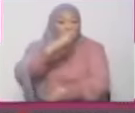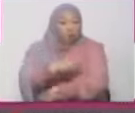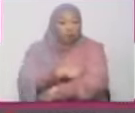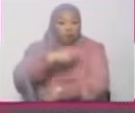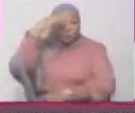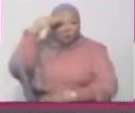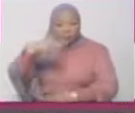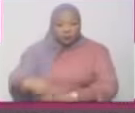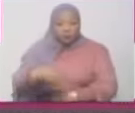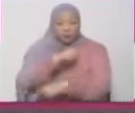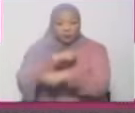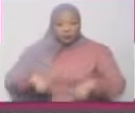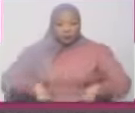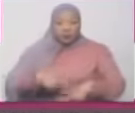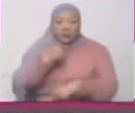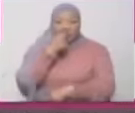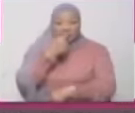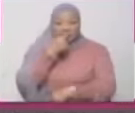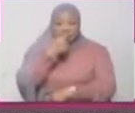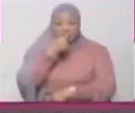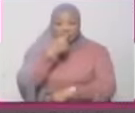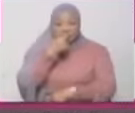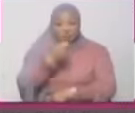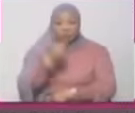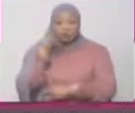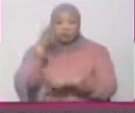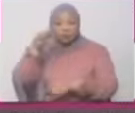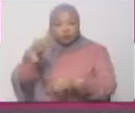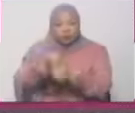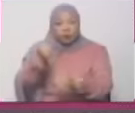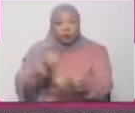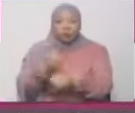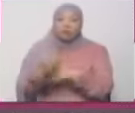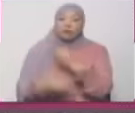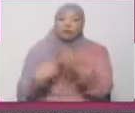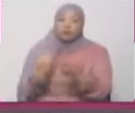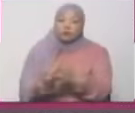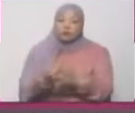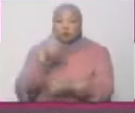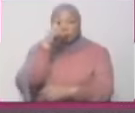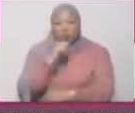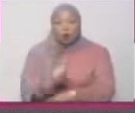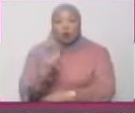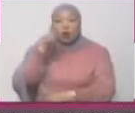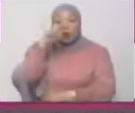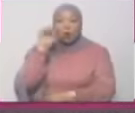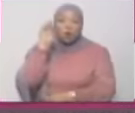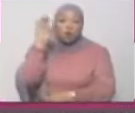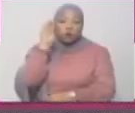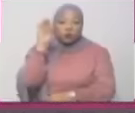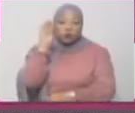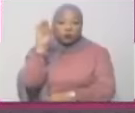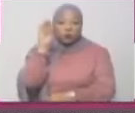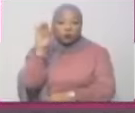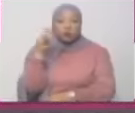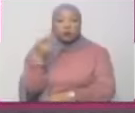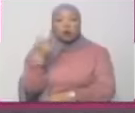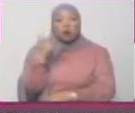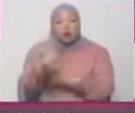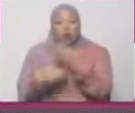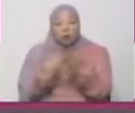Nacional Bolivariana, garantía de los años por venir y del